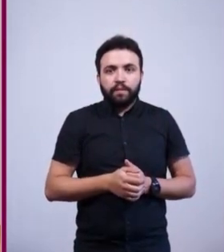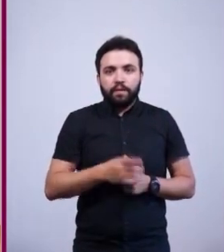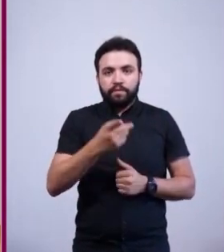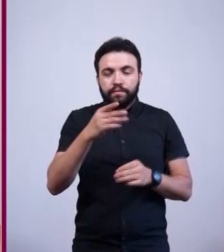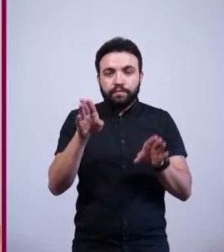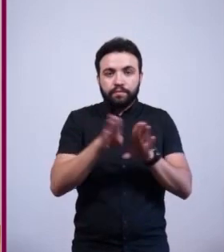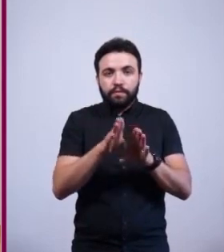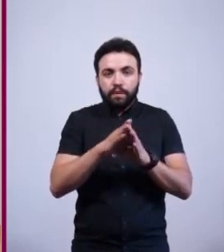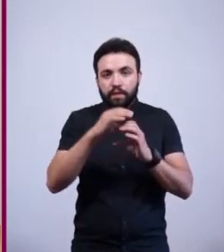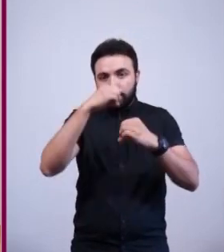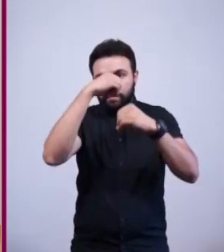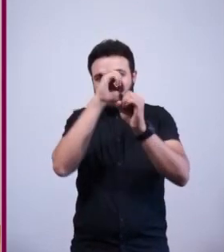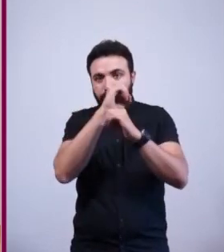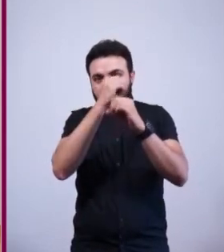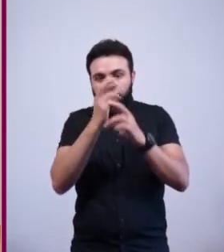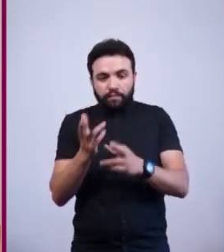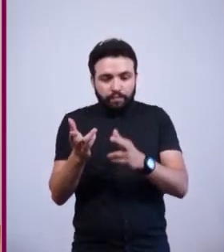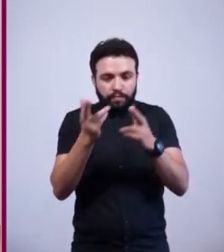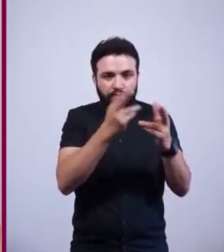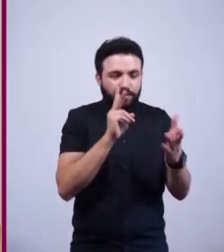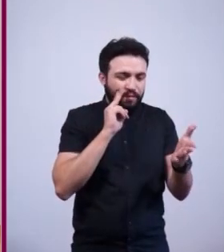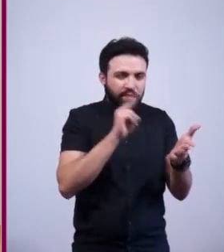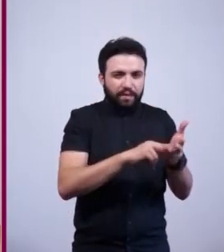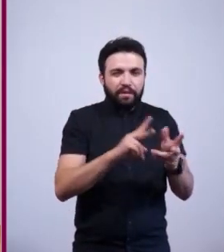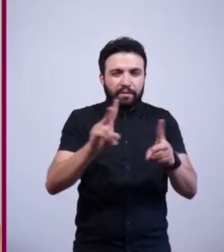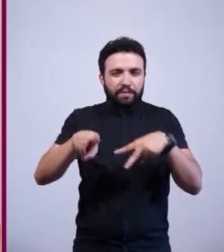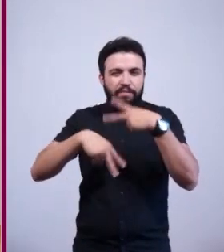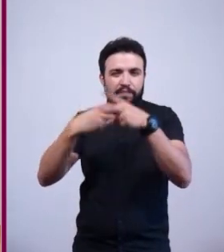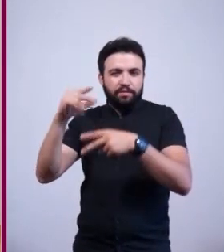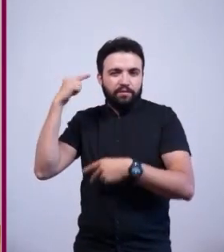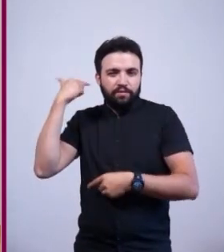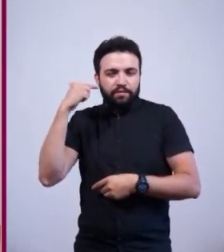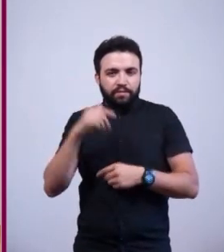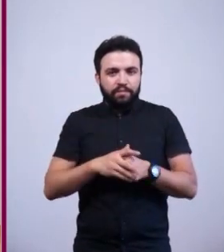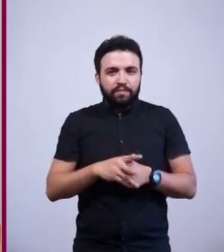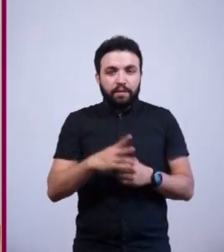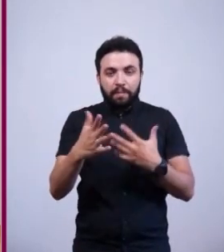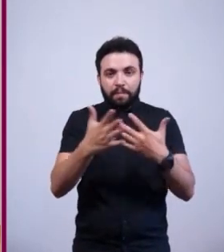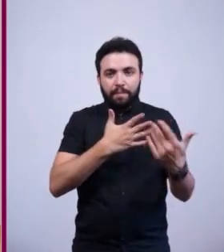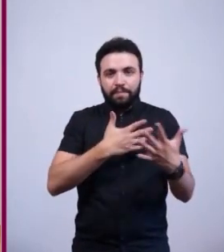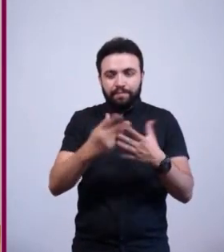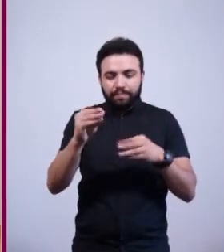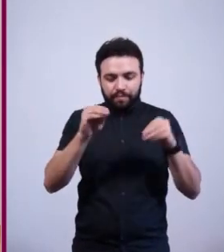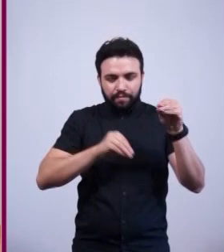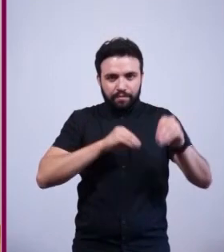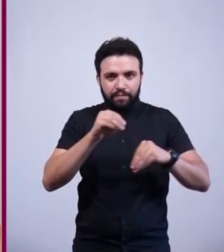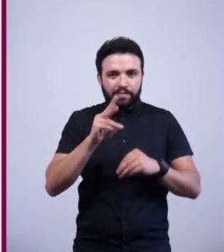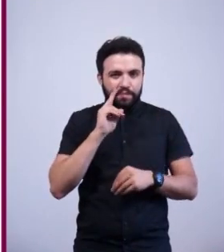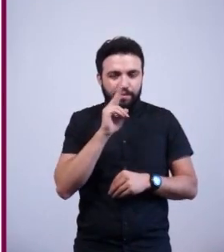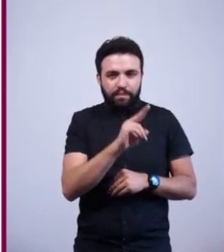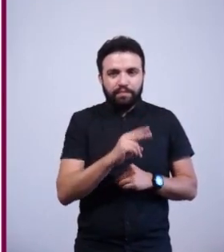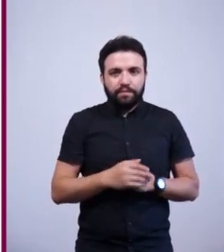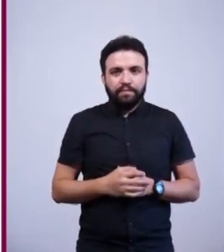los relatos invisibles. ¿Están listos? Pues vámonos con Florencia a Guadalajara. Esto es Con las manos en la masa.